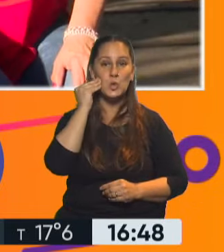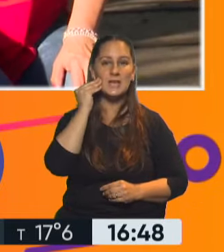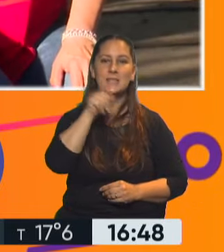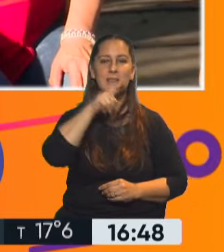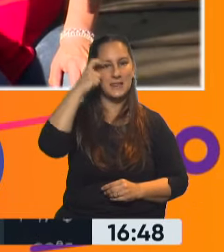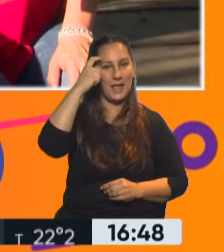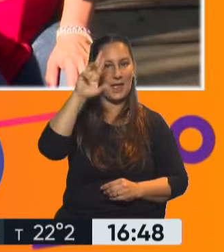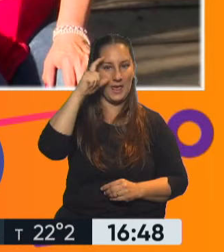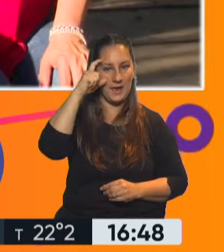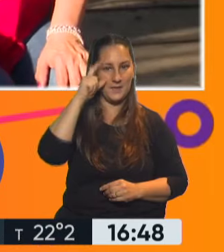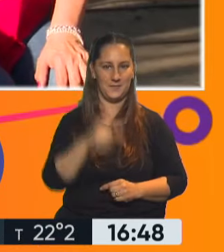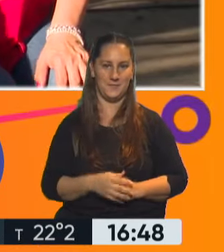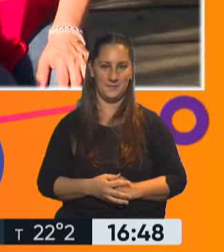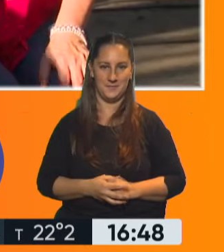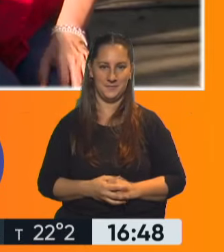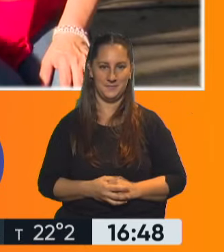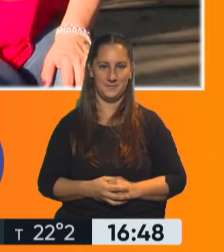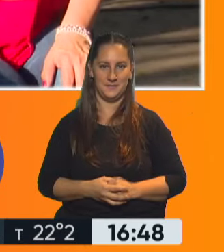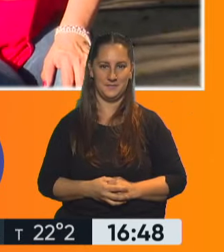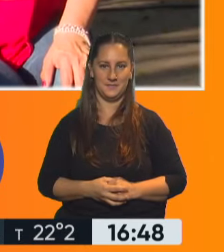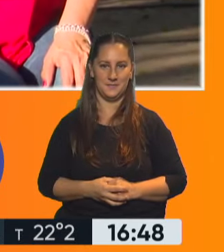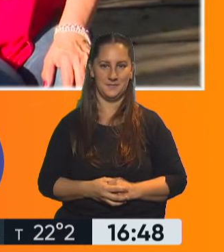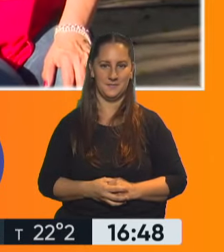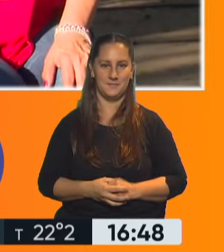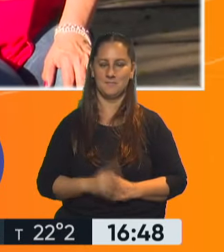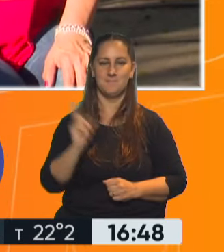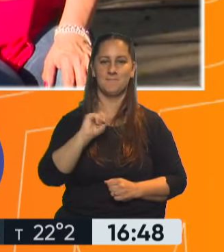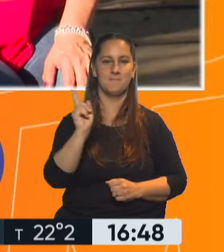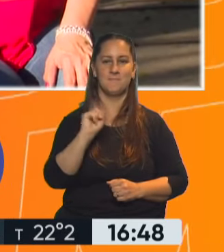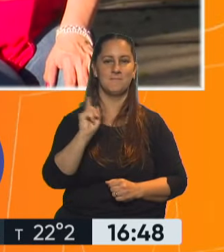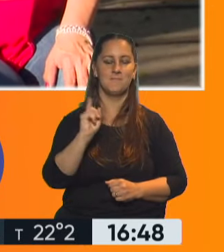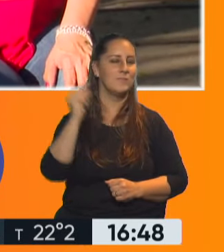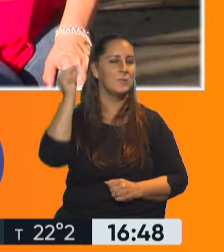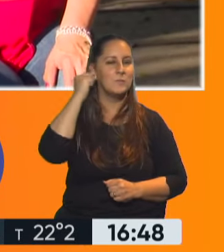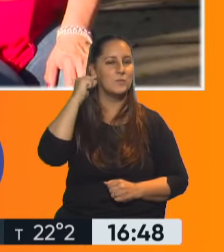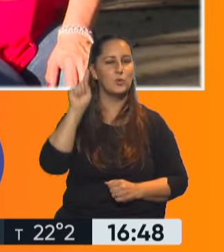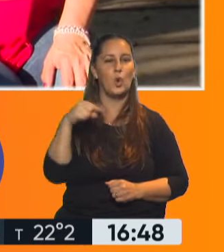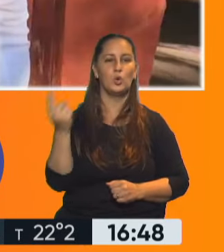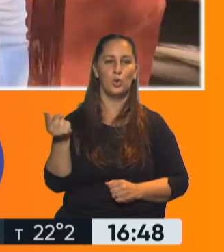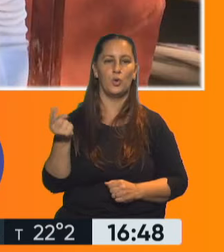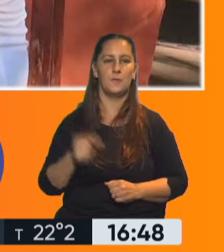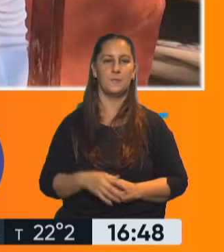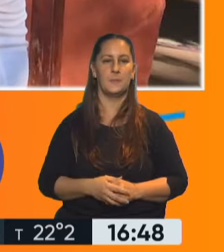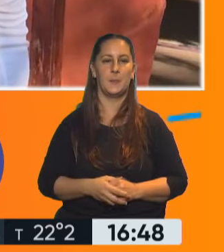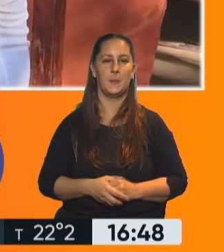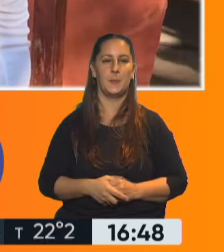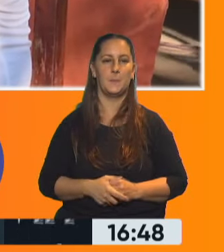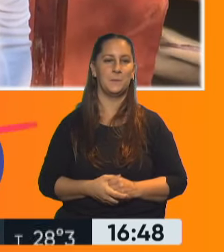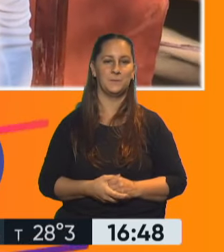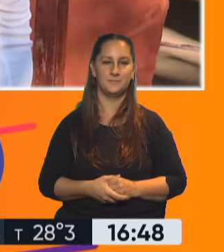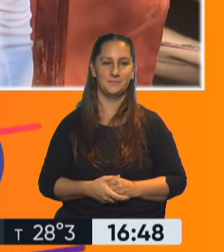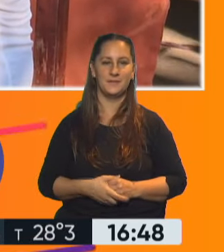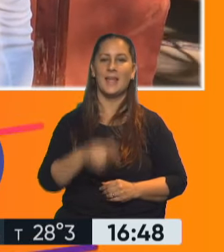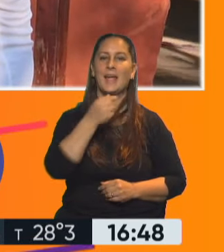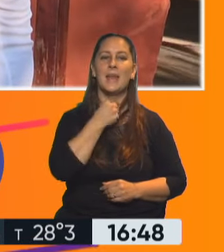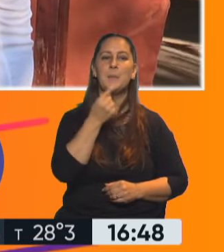Tere? ¿Vos me escuchás, Tere? No, ahora no te escucha porque estamos con otro retorno. Ah, ok. Bueno, no, le